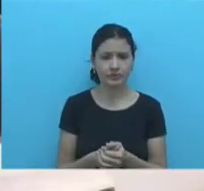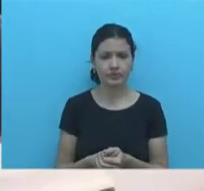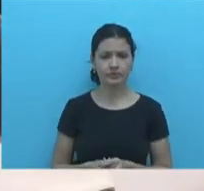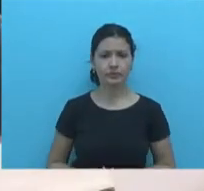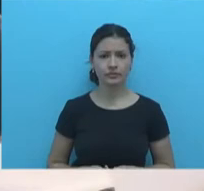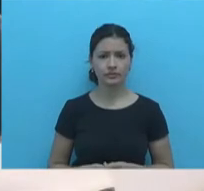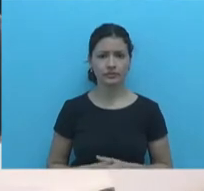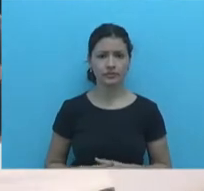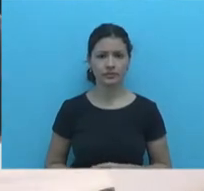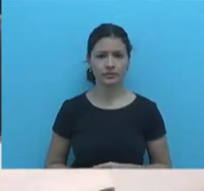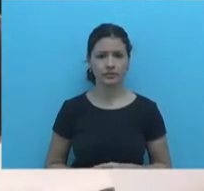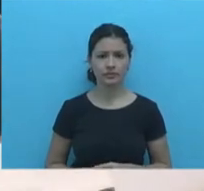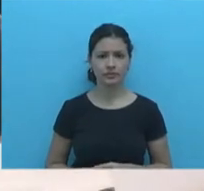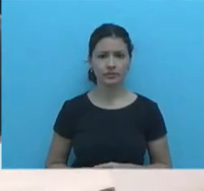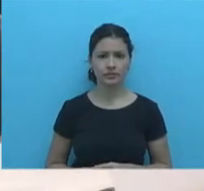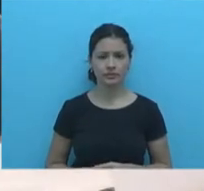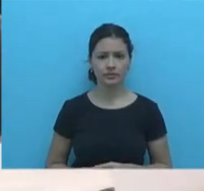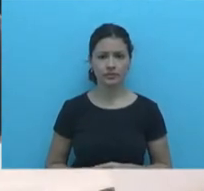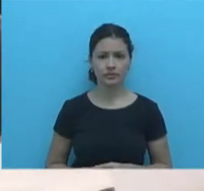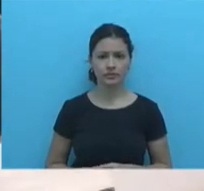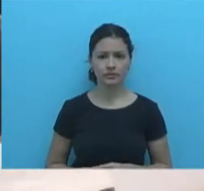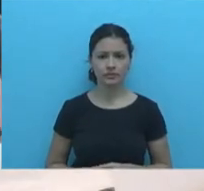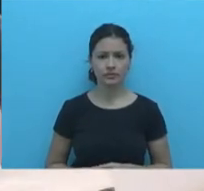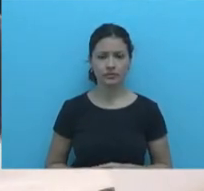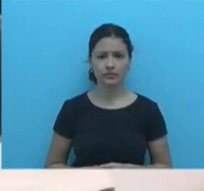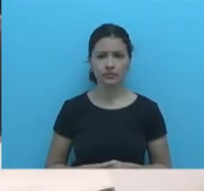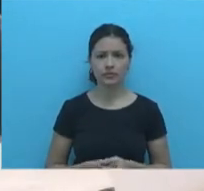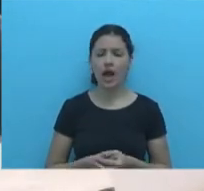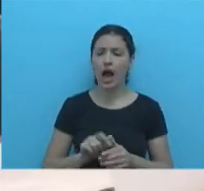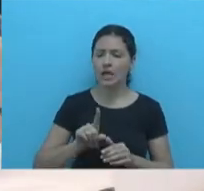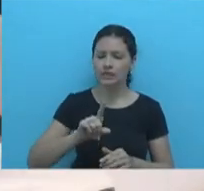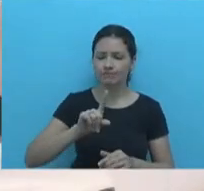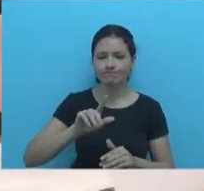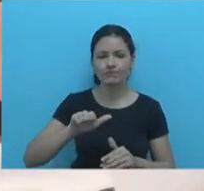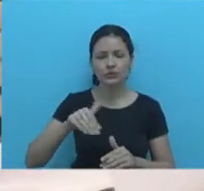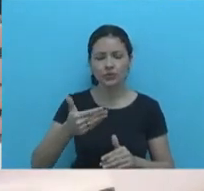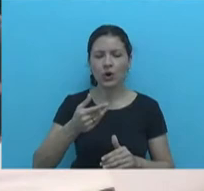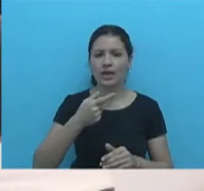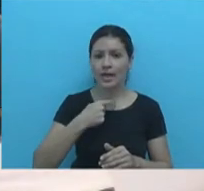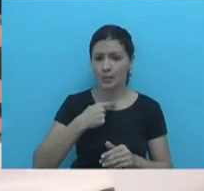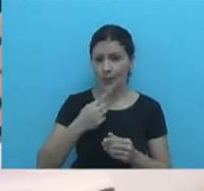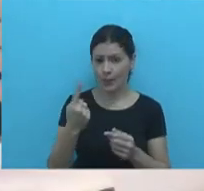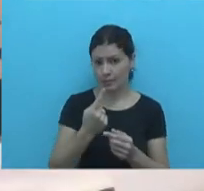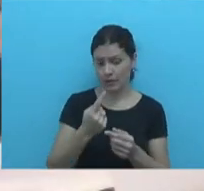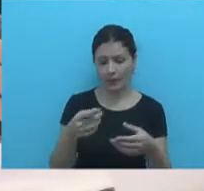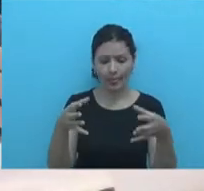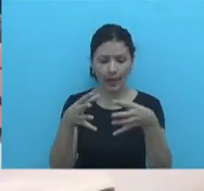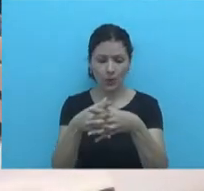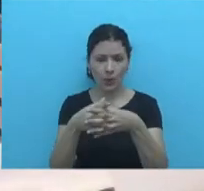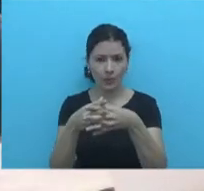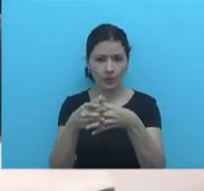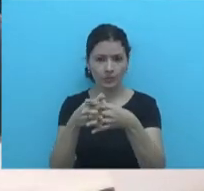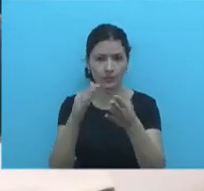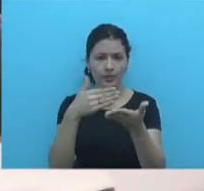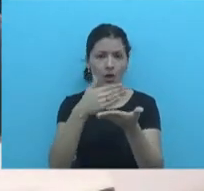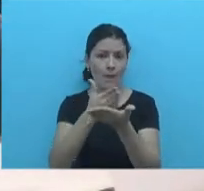sea, no había una conexión. Lo que nosotros planteamos, porque ¿por qué cuarto y quinto año? Es porque el grupo, uno ya está formado. Después es